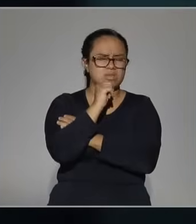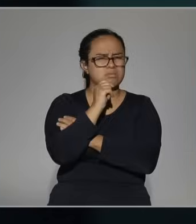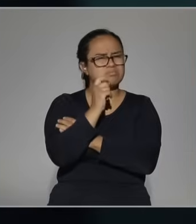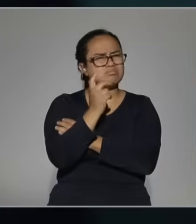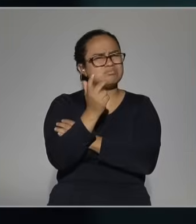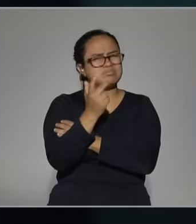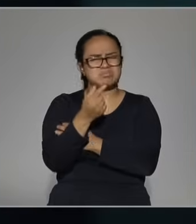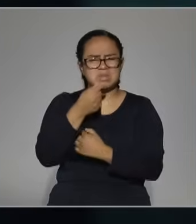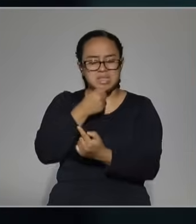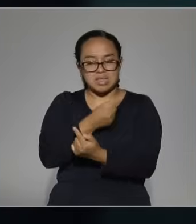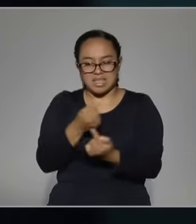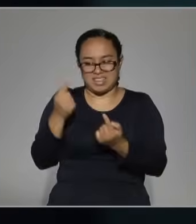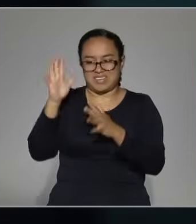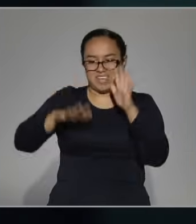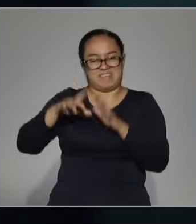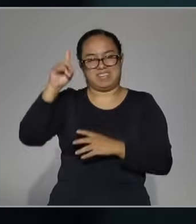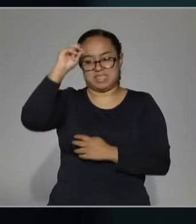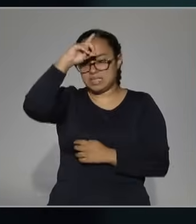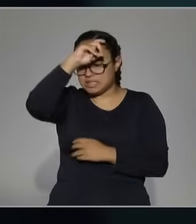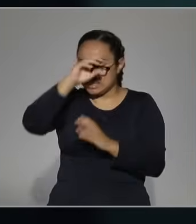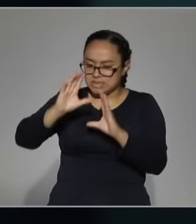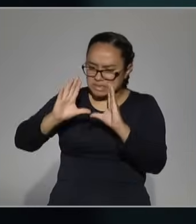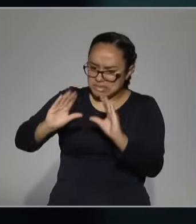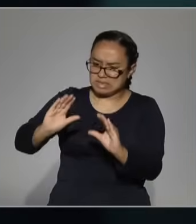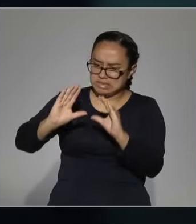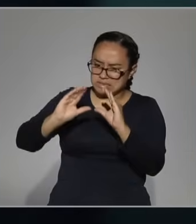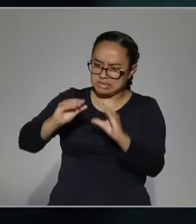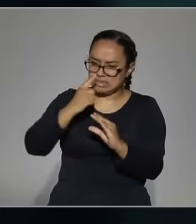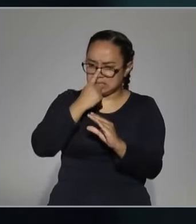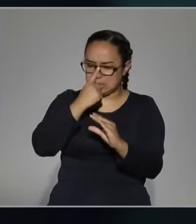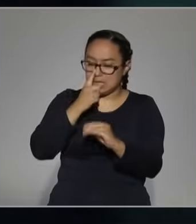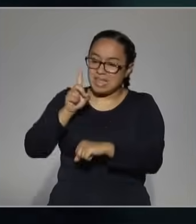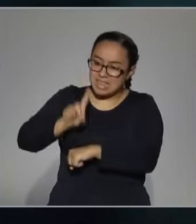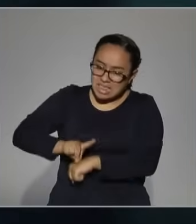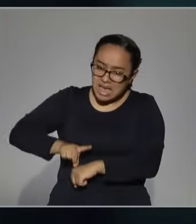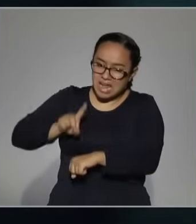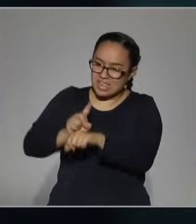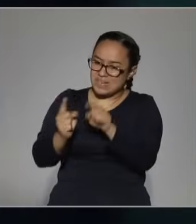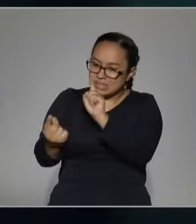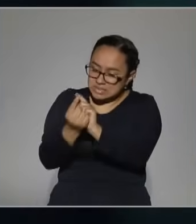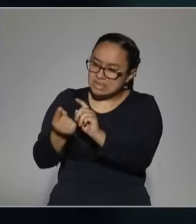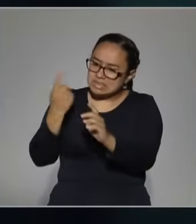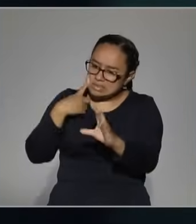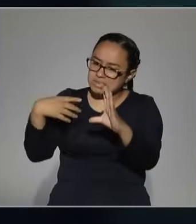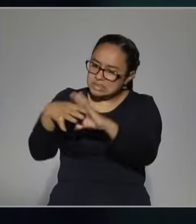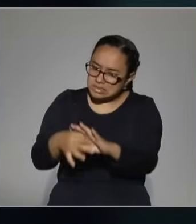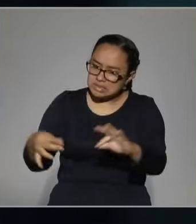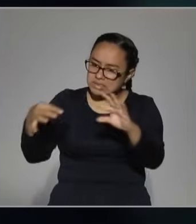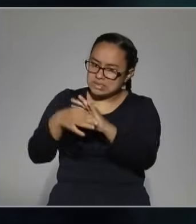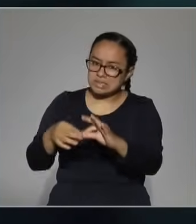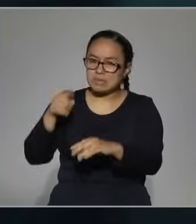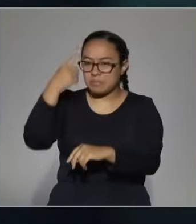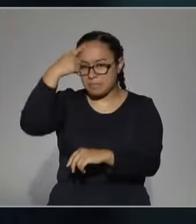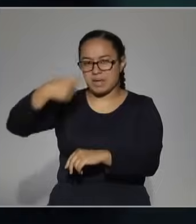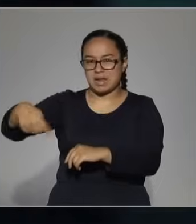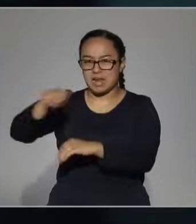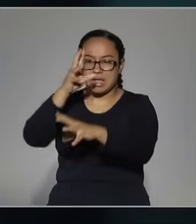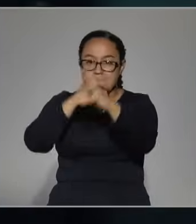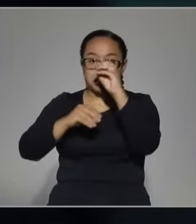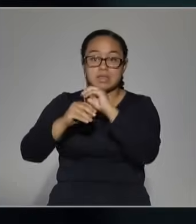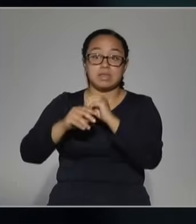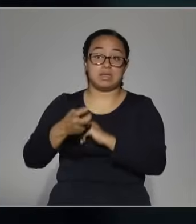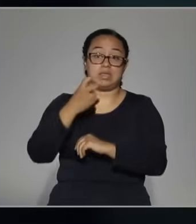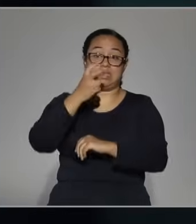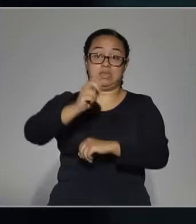sí los niños nos costaba trabajo enseñarles y estar diario con ellos reforzando los conocimientos, pues cuando